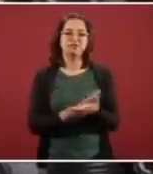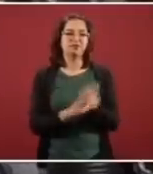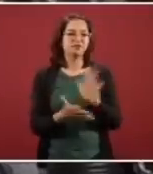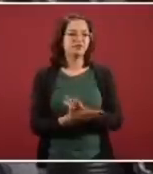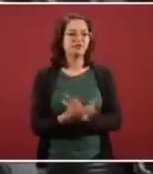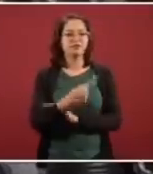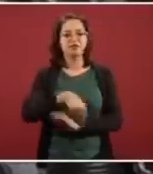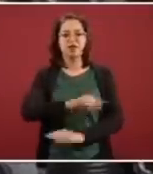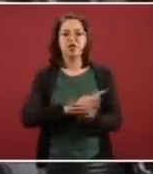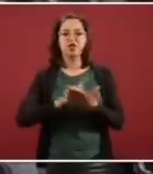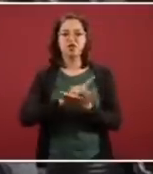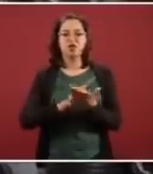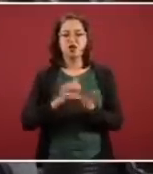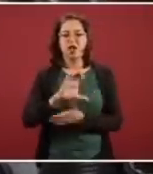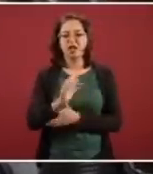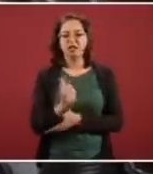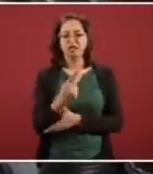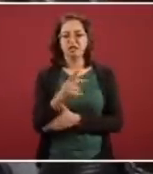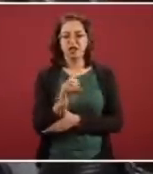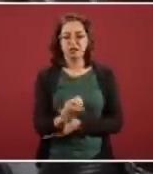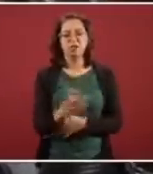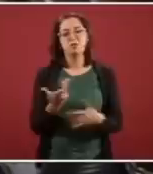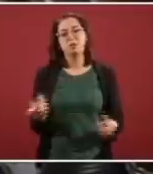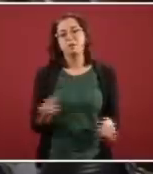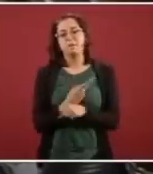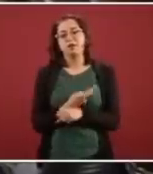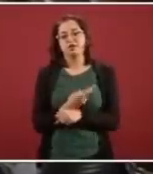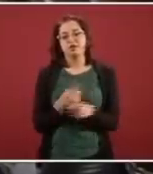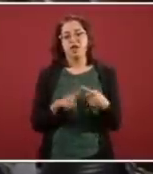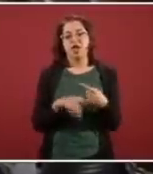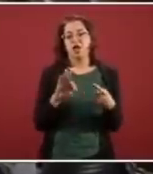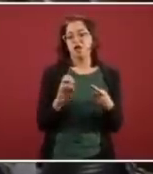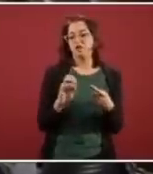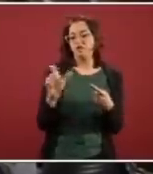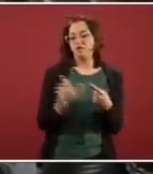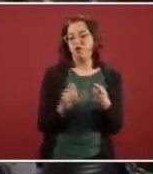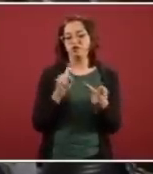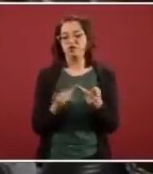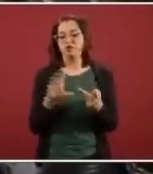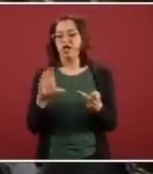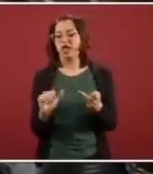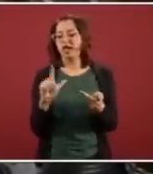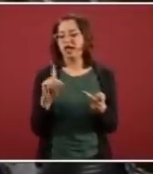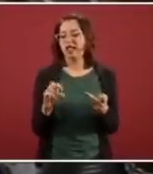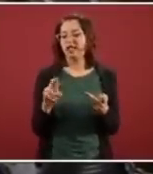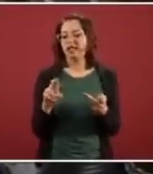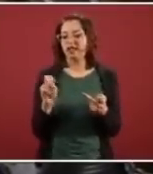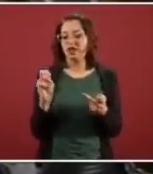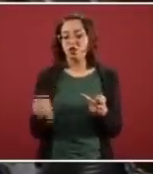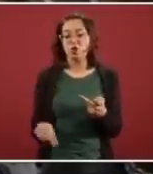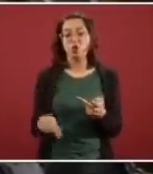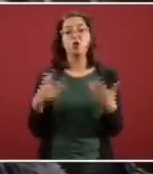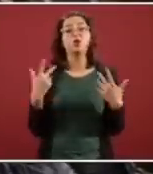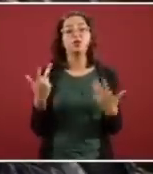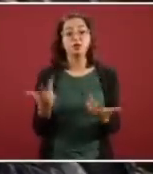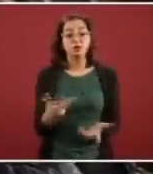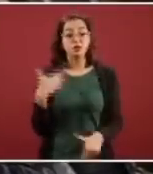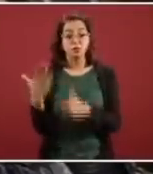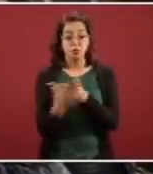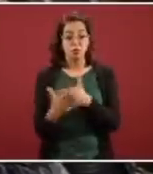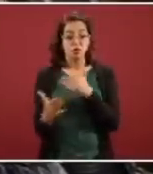Guzmán. ¿Qué pasaría si Fox y Calderón, con estos instrumentos políticos, llegaran a ocupar curules en la